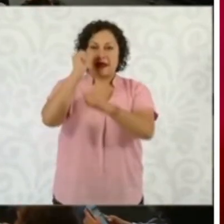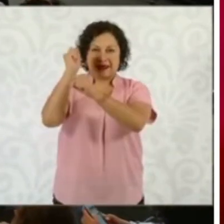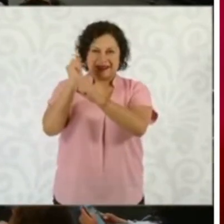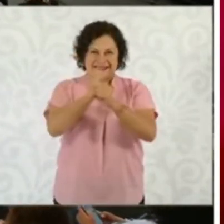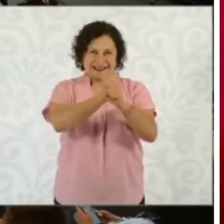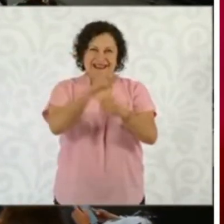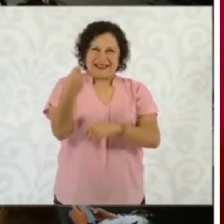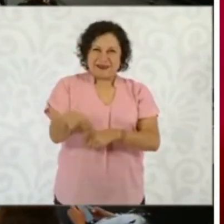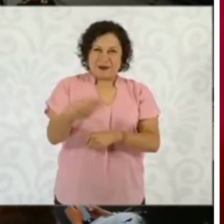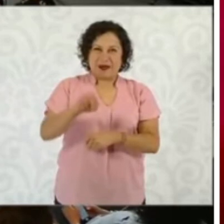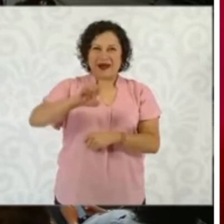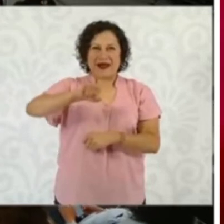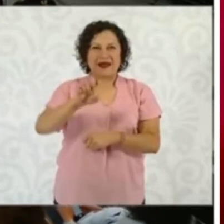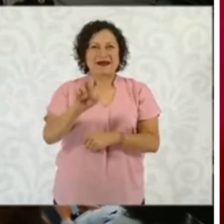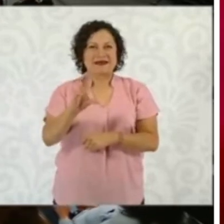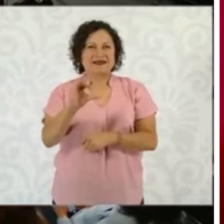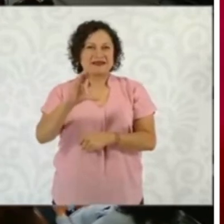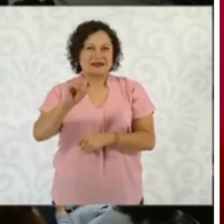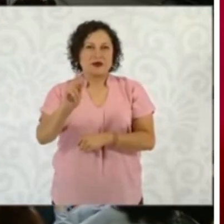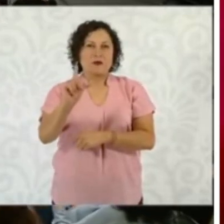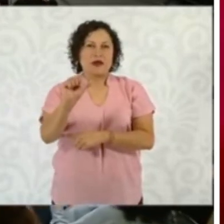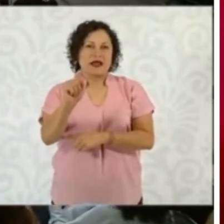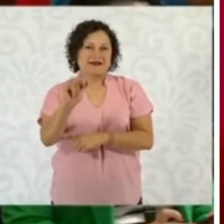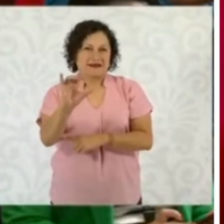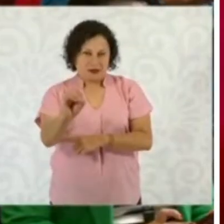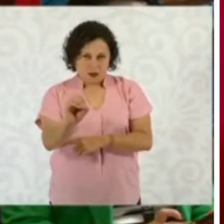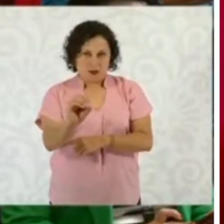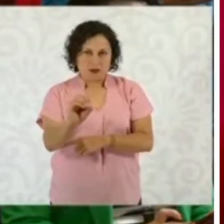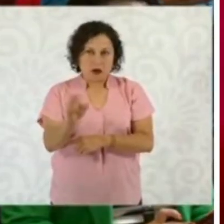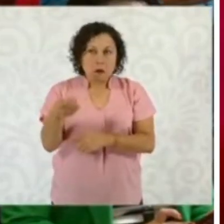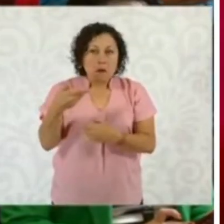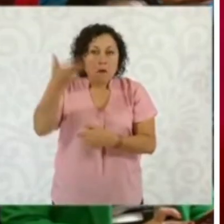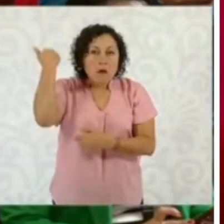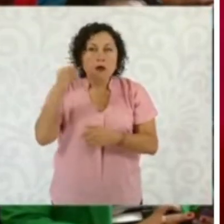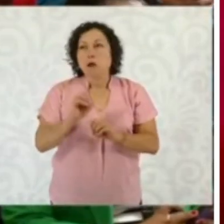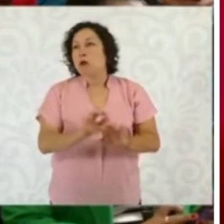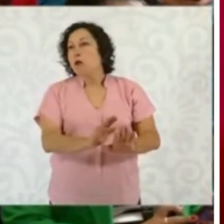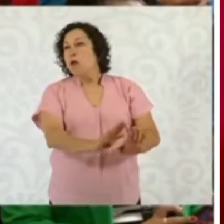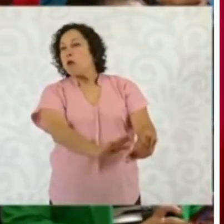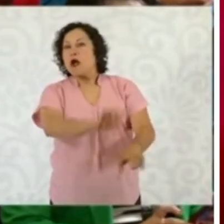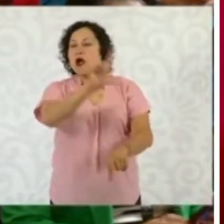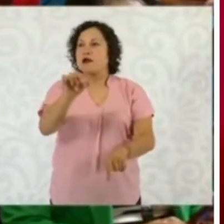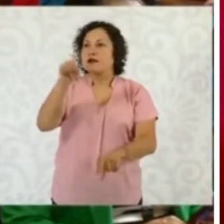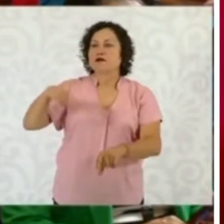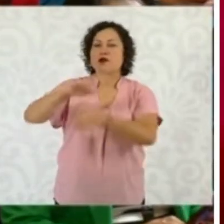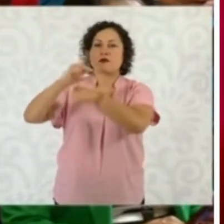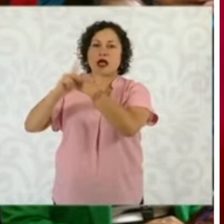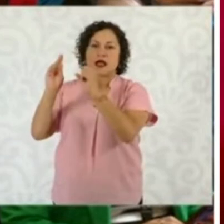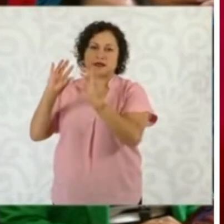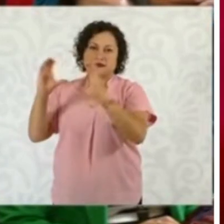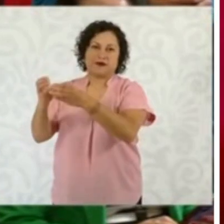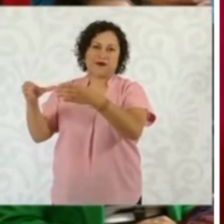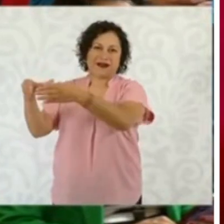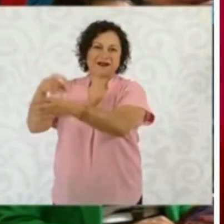estuvo ahí arrumbada por casi 30 años, se logra rescatar a través de los congresos de los países. Pues el presupuesto y van